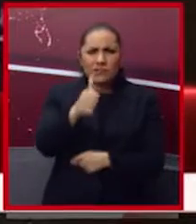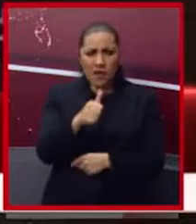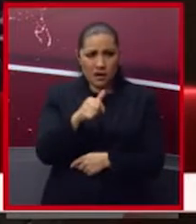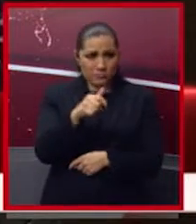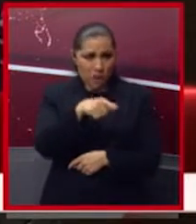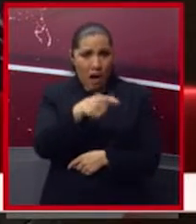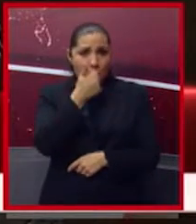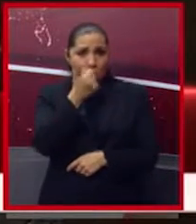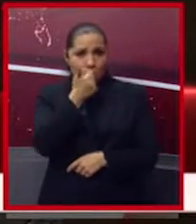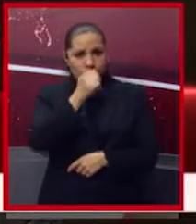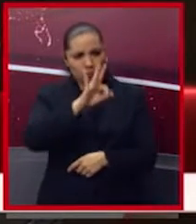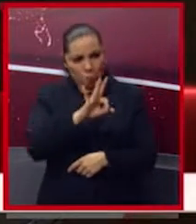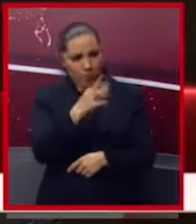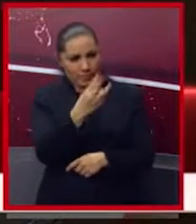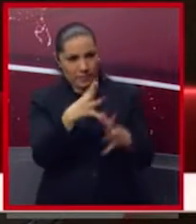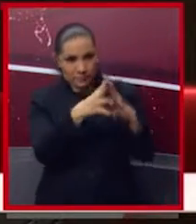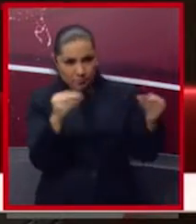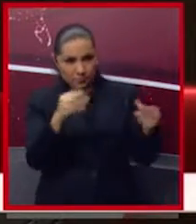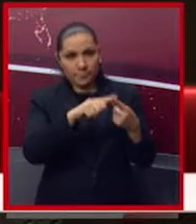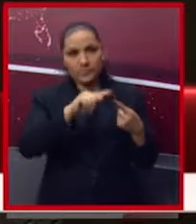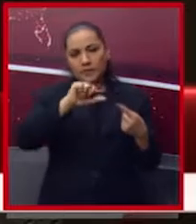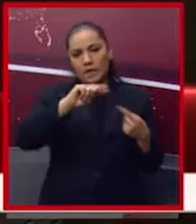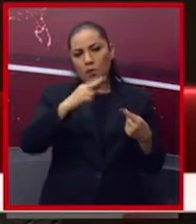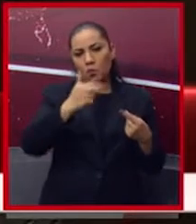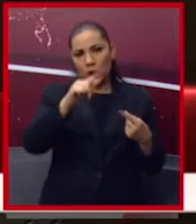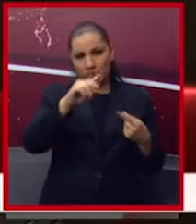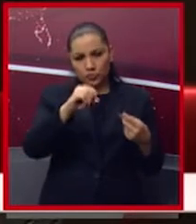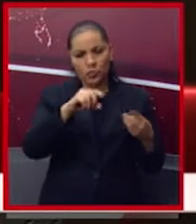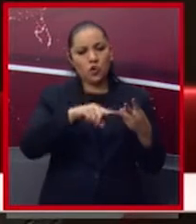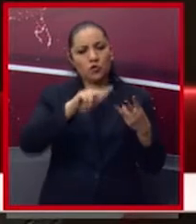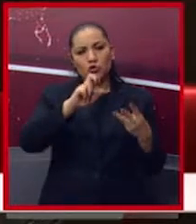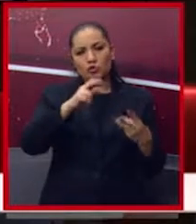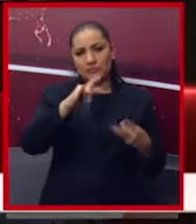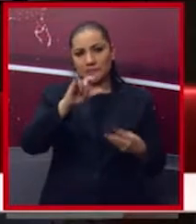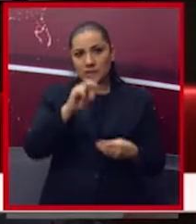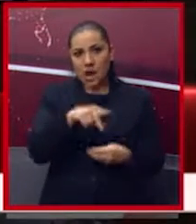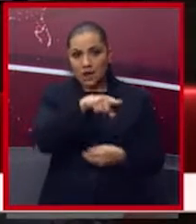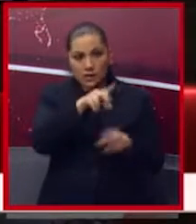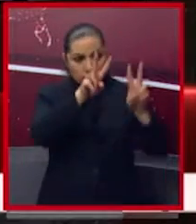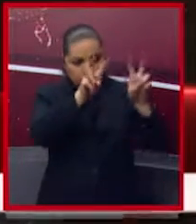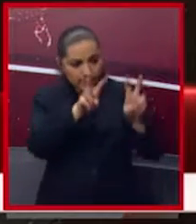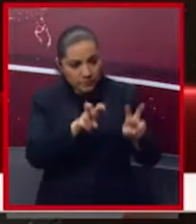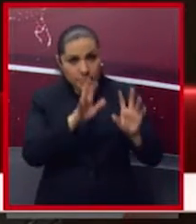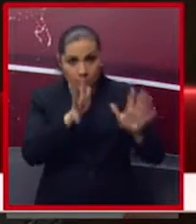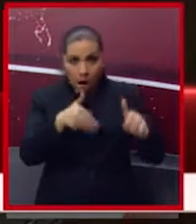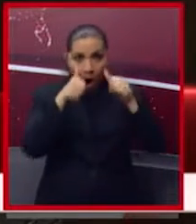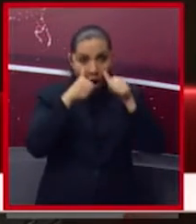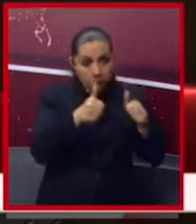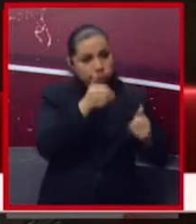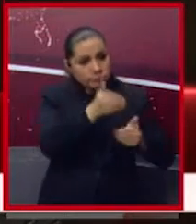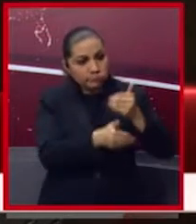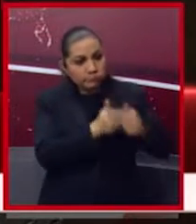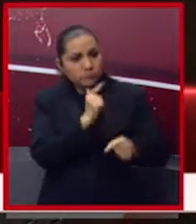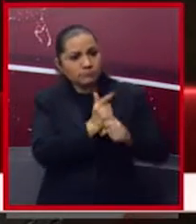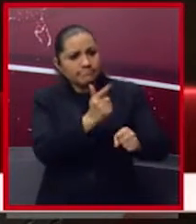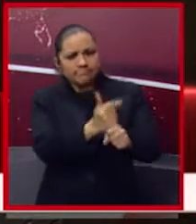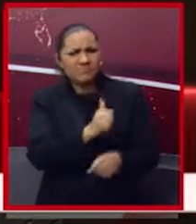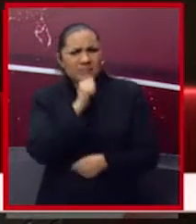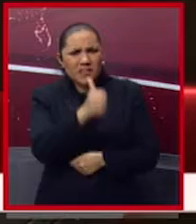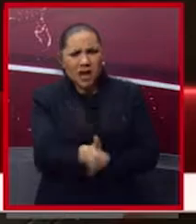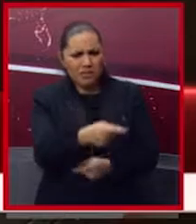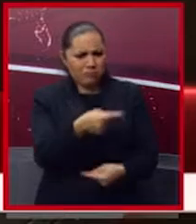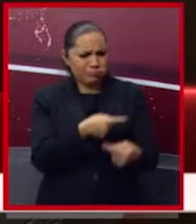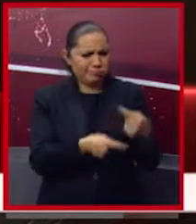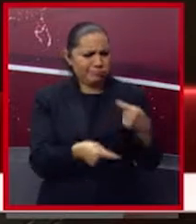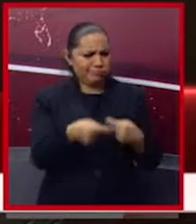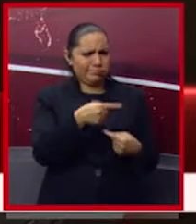las investigaciones de los casos Ayotzinapa, Tanhuato y Nochixtlán. Que se registran enormes retrocesos en